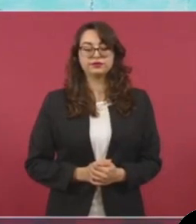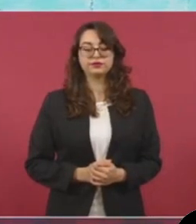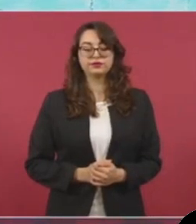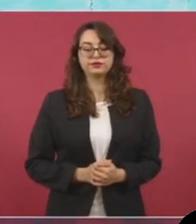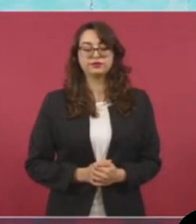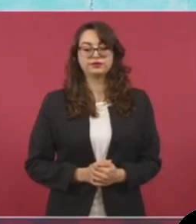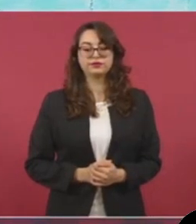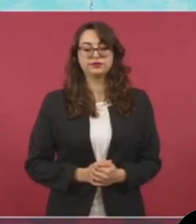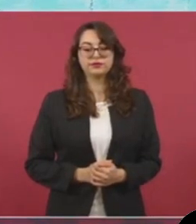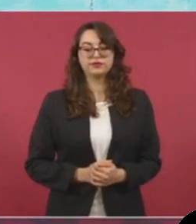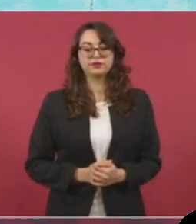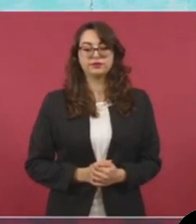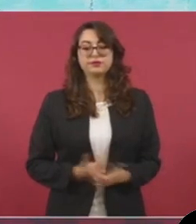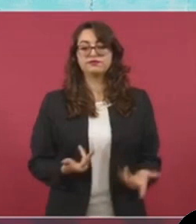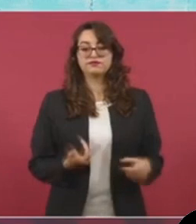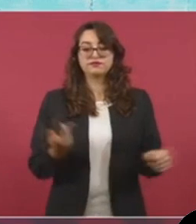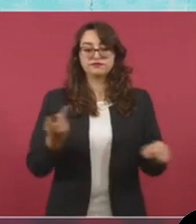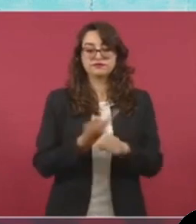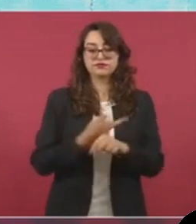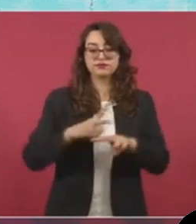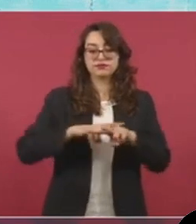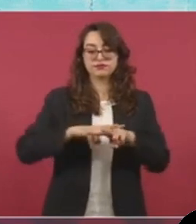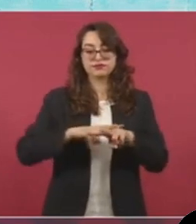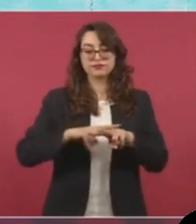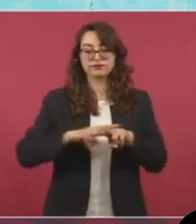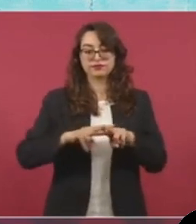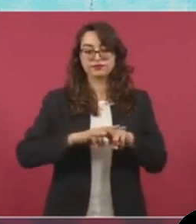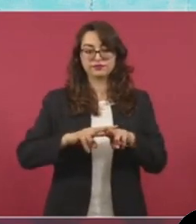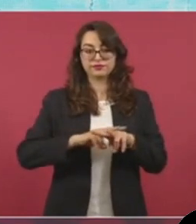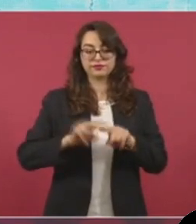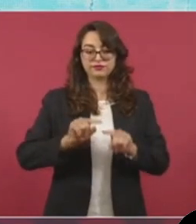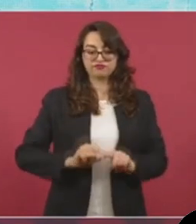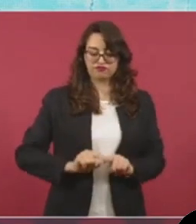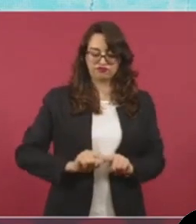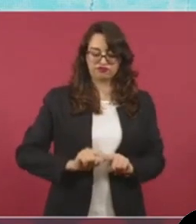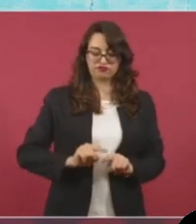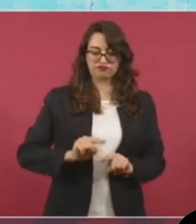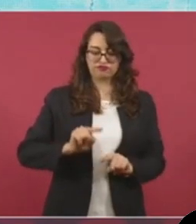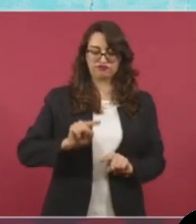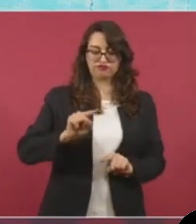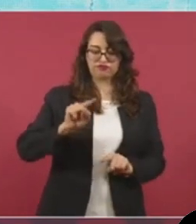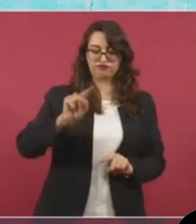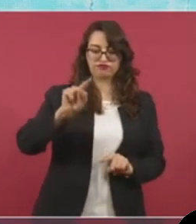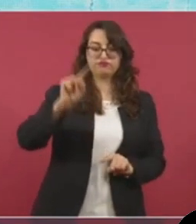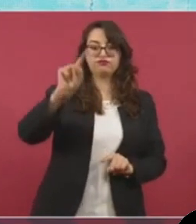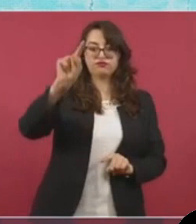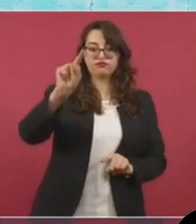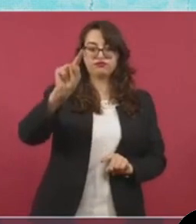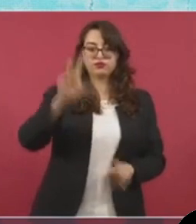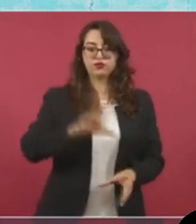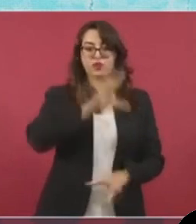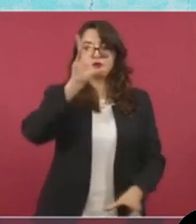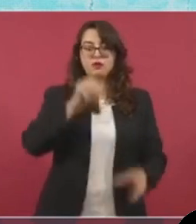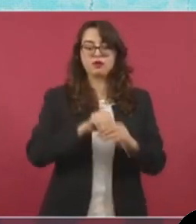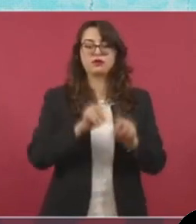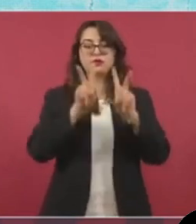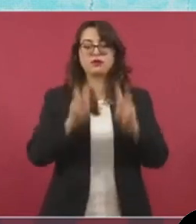Miguel de la Madrid eso estaba considerado de como seguridad nacional todo